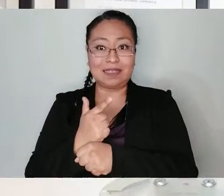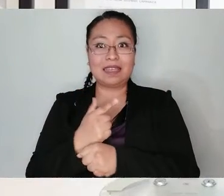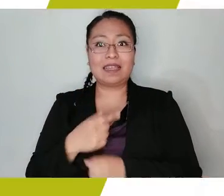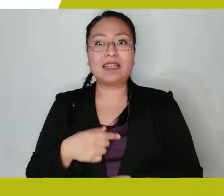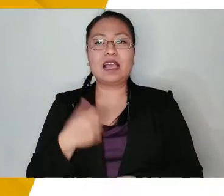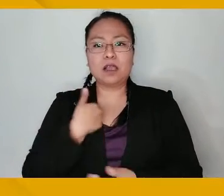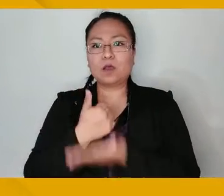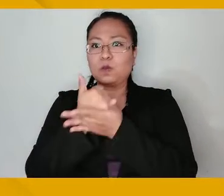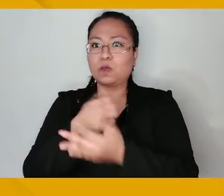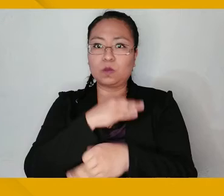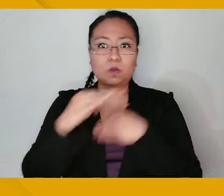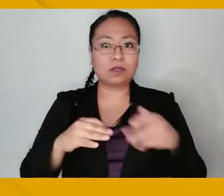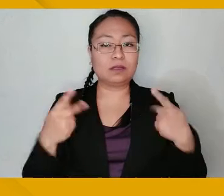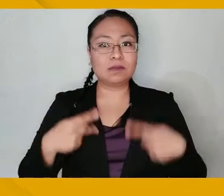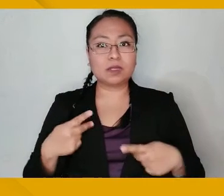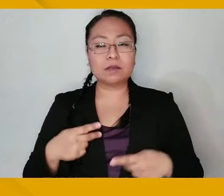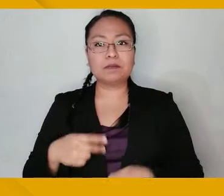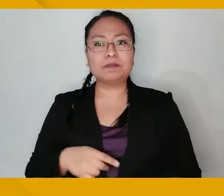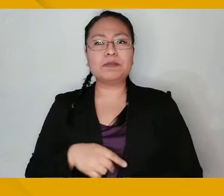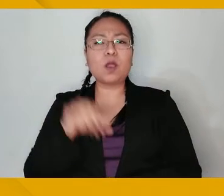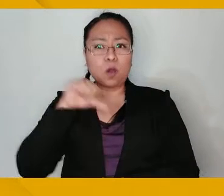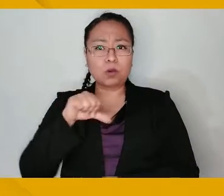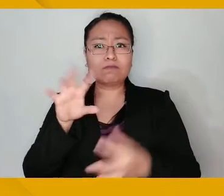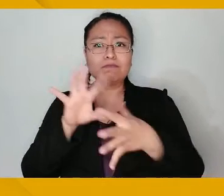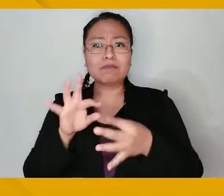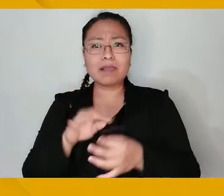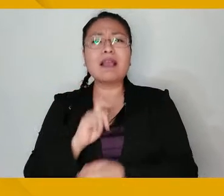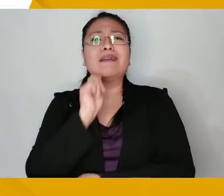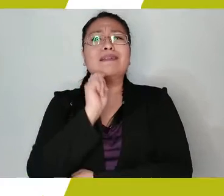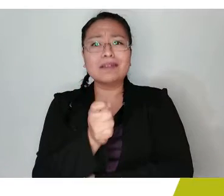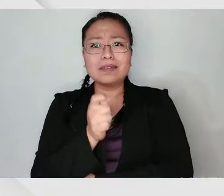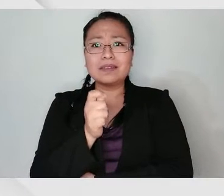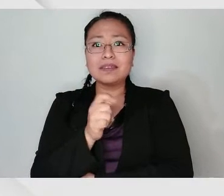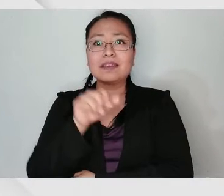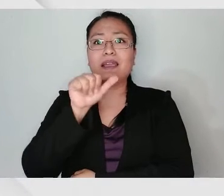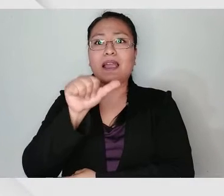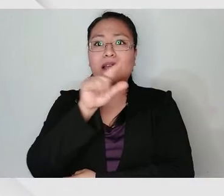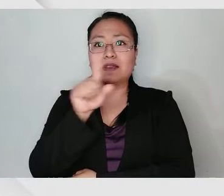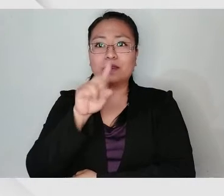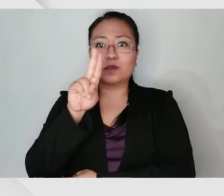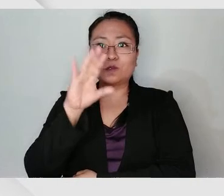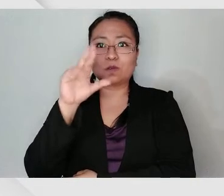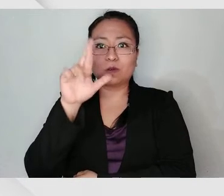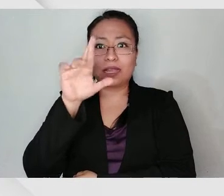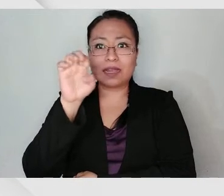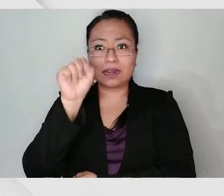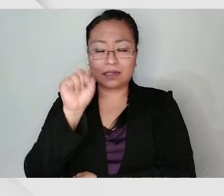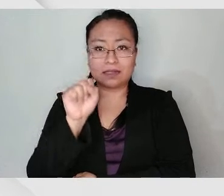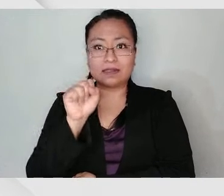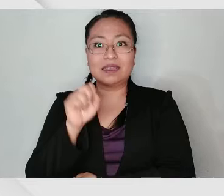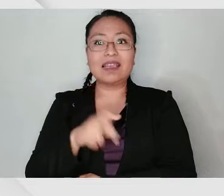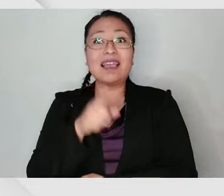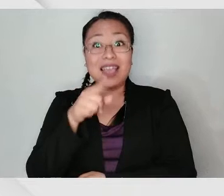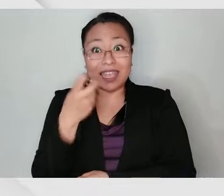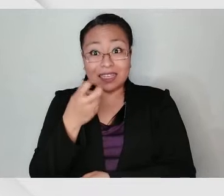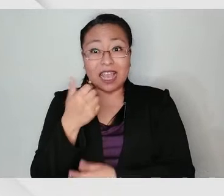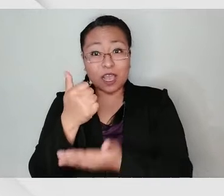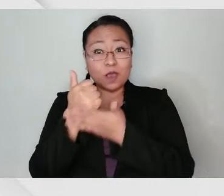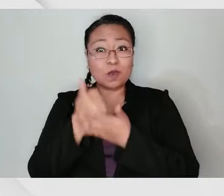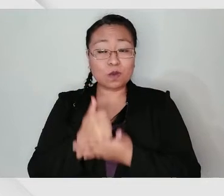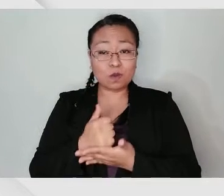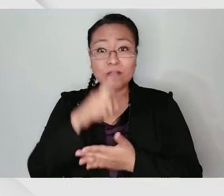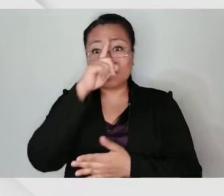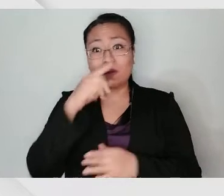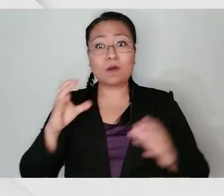beneficio de la población. ¿Qué son los azúcares? Los azúcares son hidratos de carbono simples,